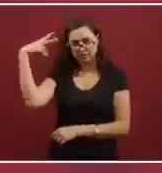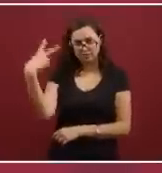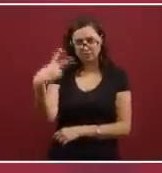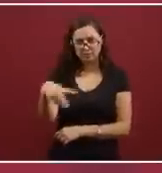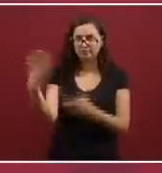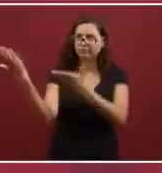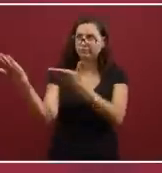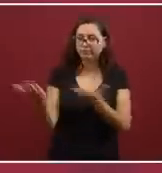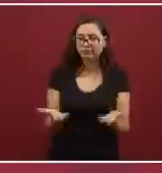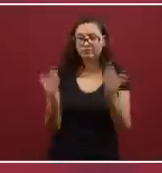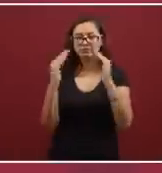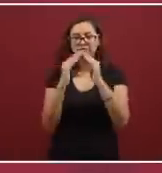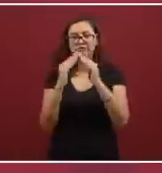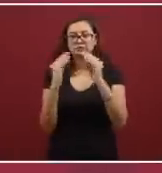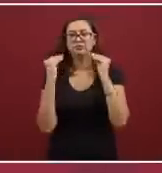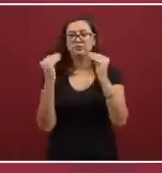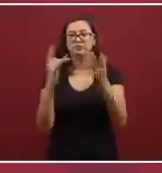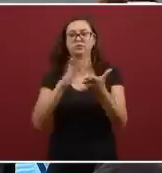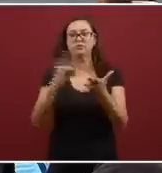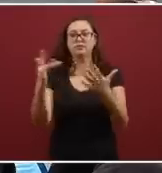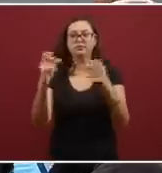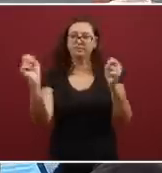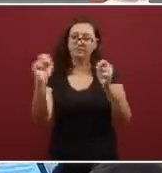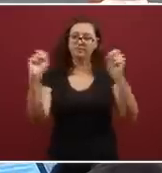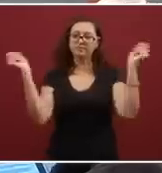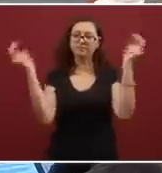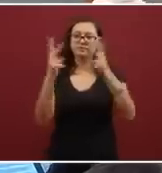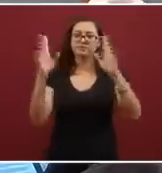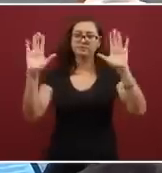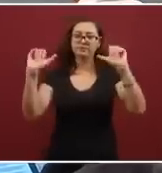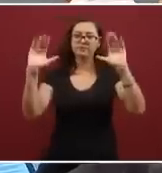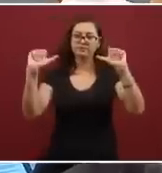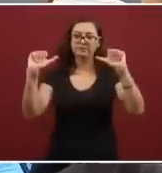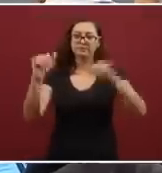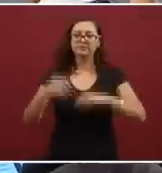mexicanos. Muchas gracias. Nos vemos. Adiós, adiós.